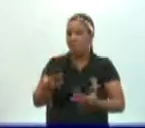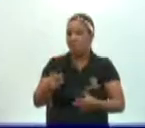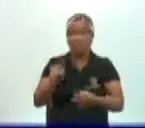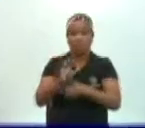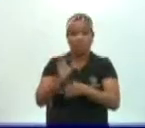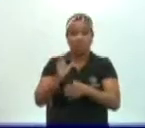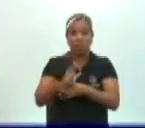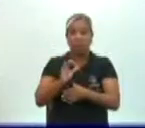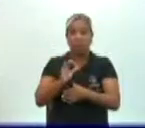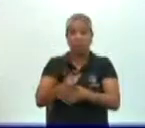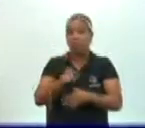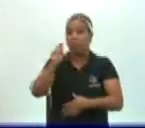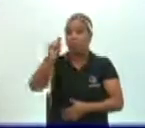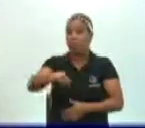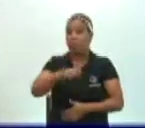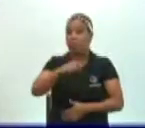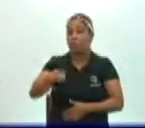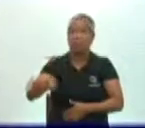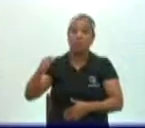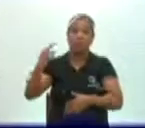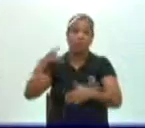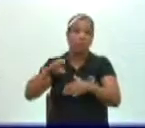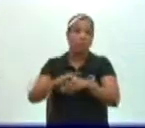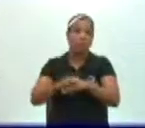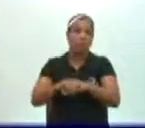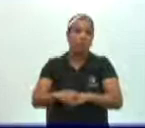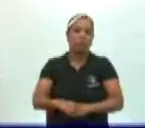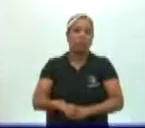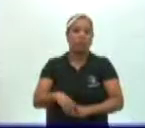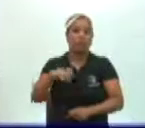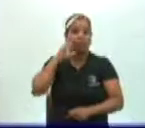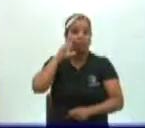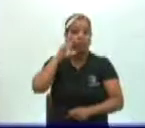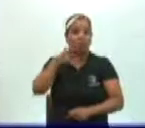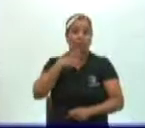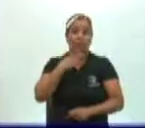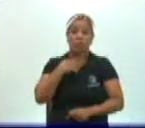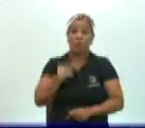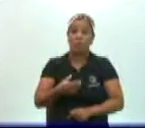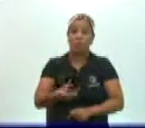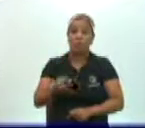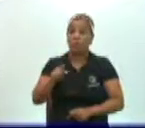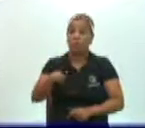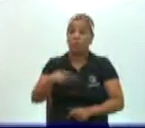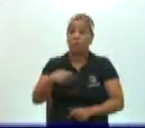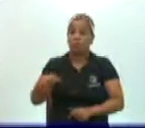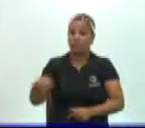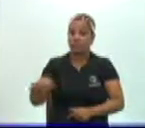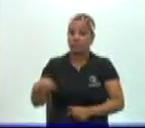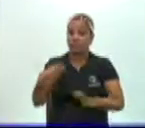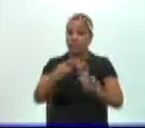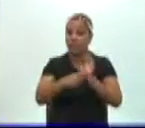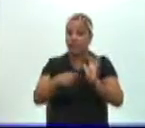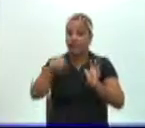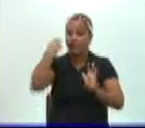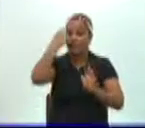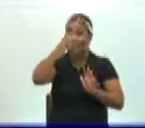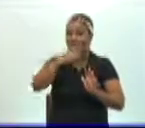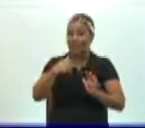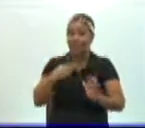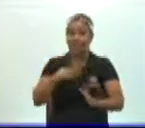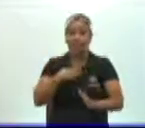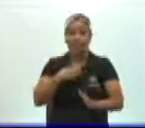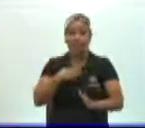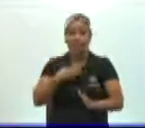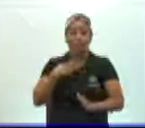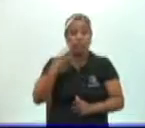peregrinos ingleses colonizaron. Fíjense cómo Eduardo Galeano se está refiriendo a las características que tuvieron que enfrentar los